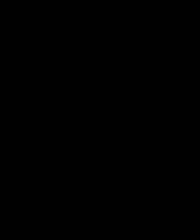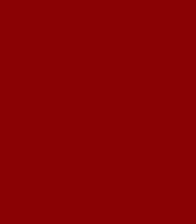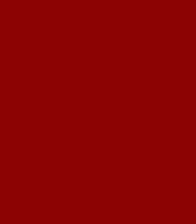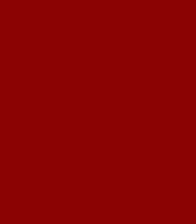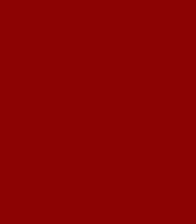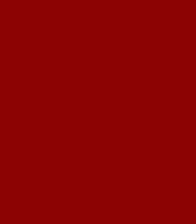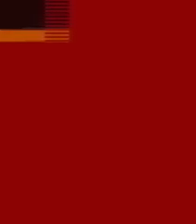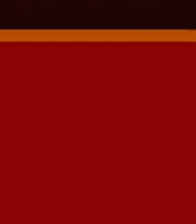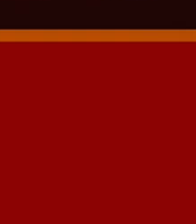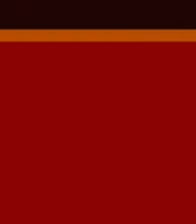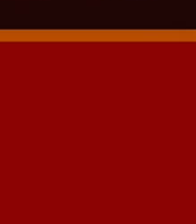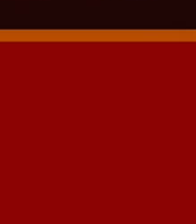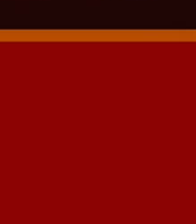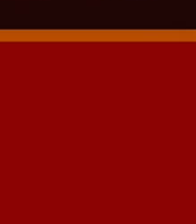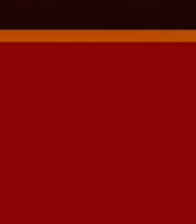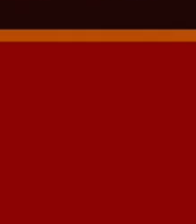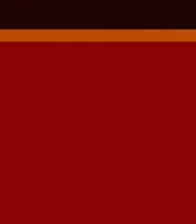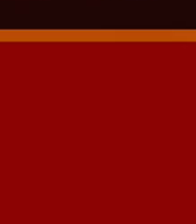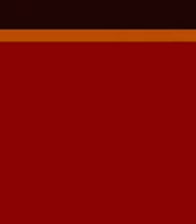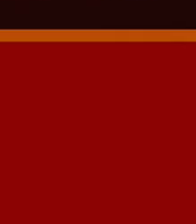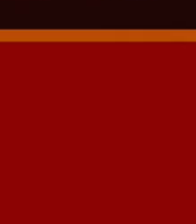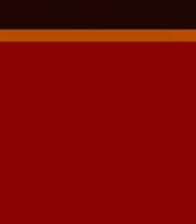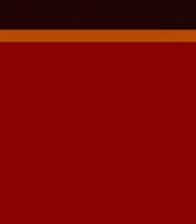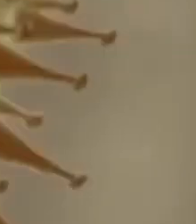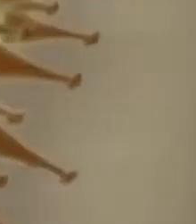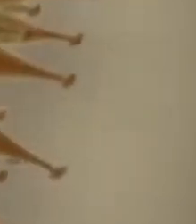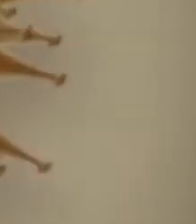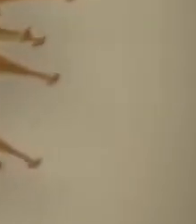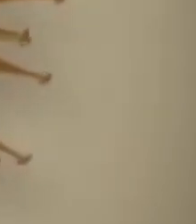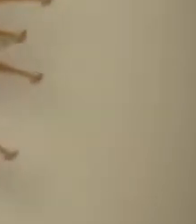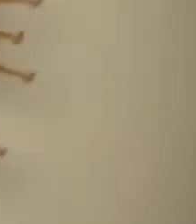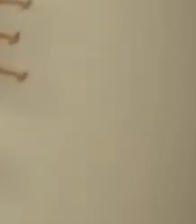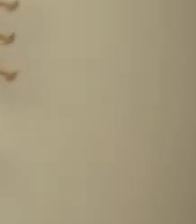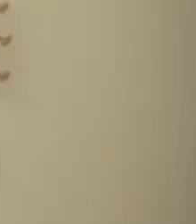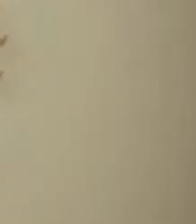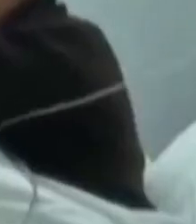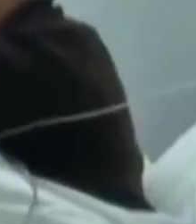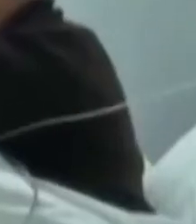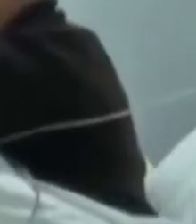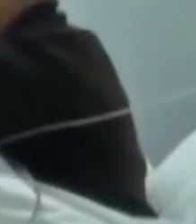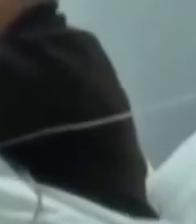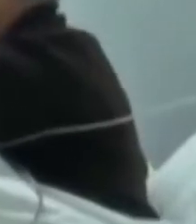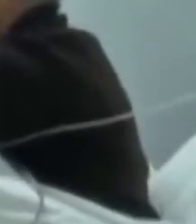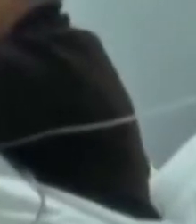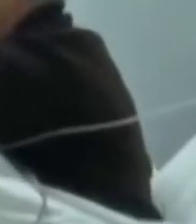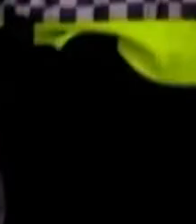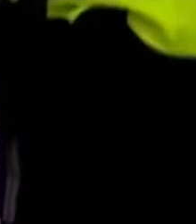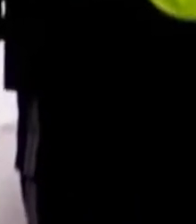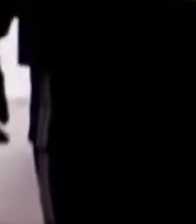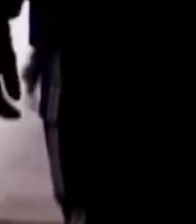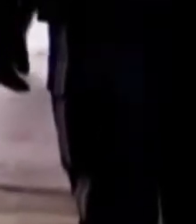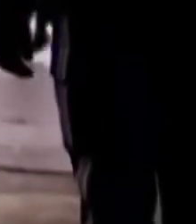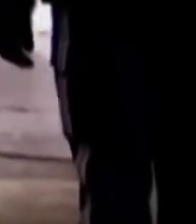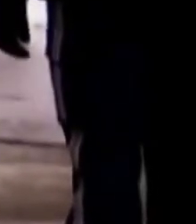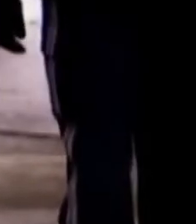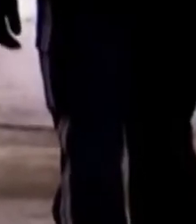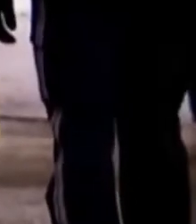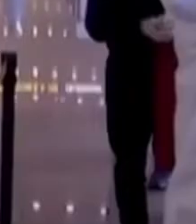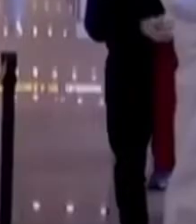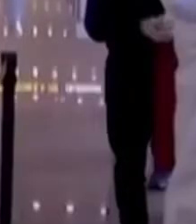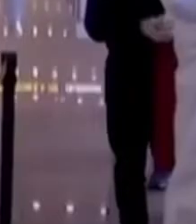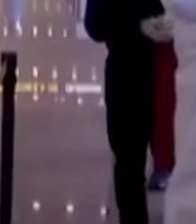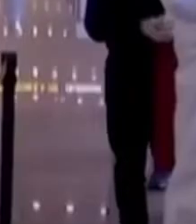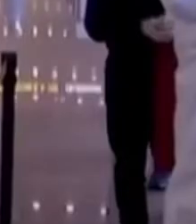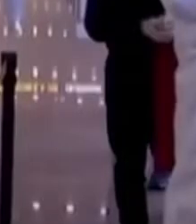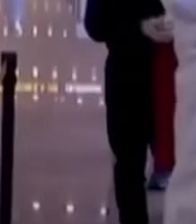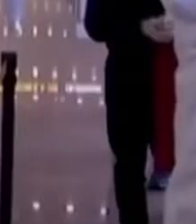El coronavirus COVID-19 se ha convertido en una pandemia. Ante esta emergencia de salud pública mundial, es importante